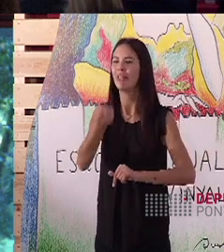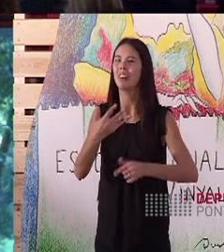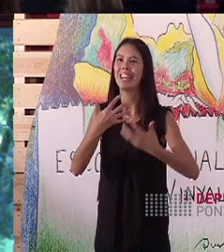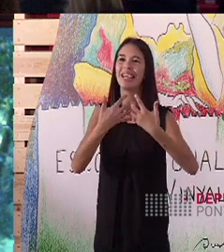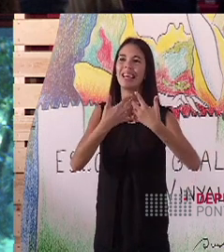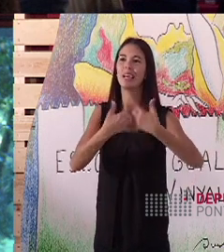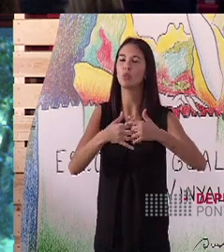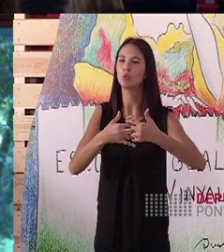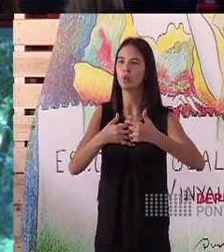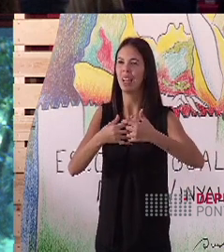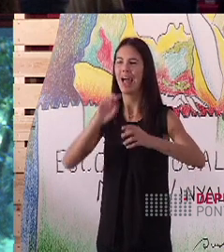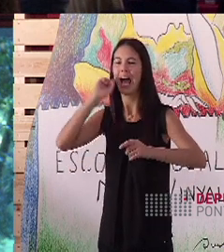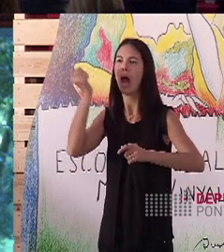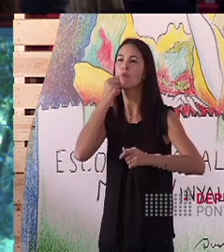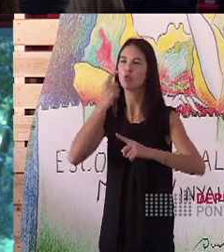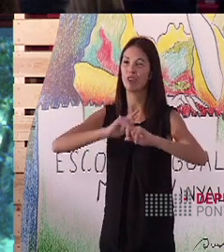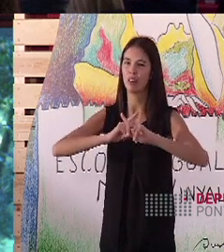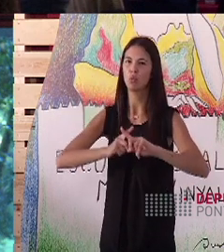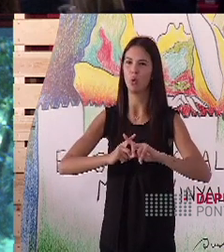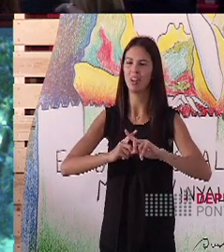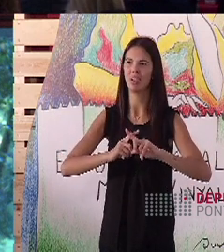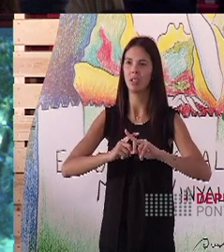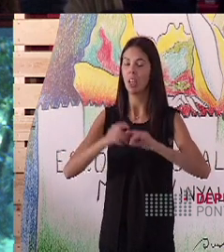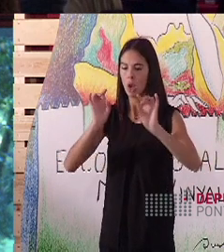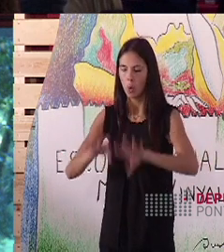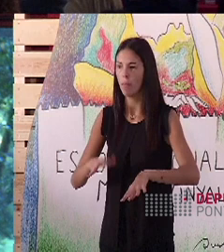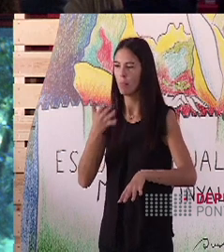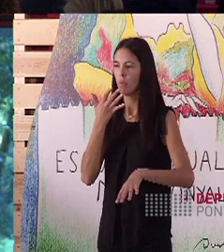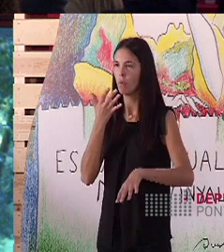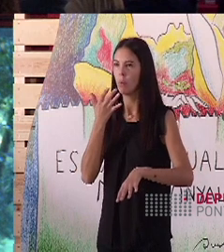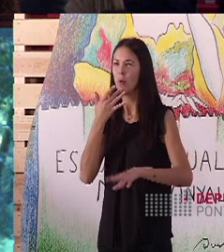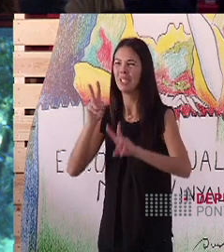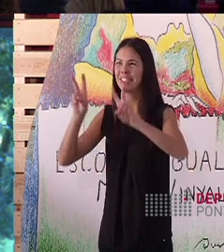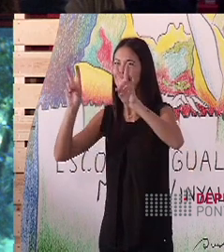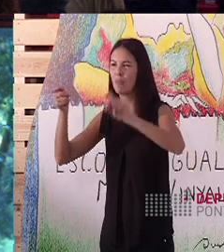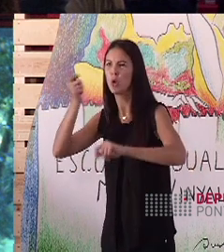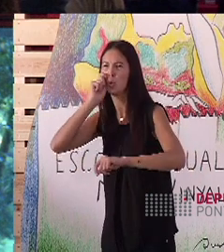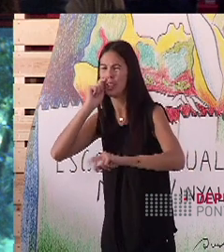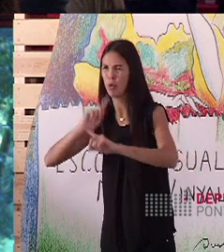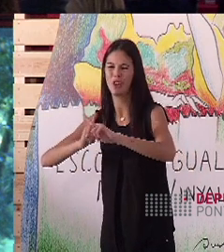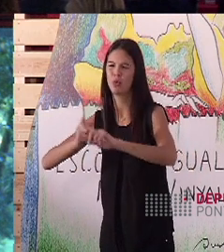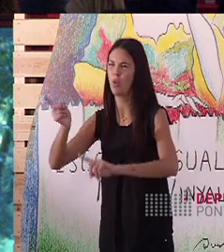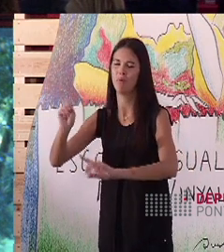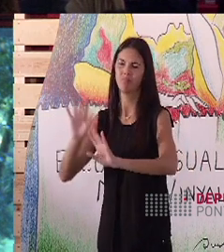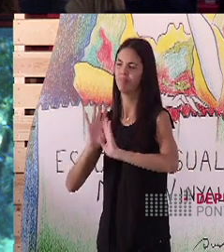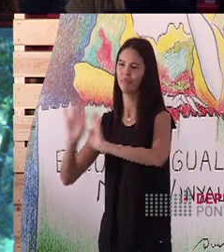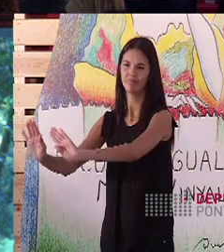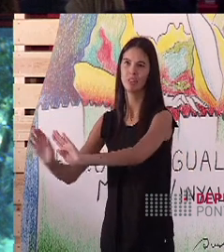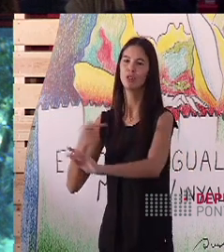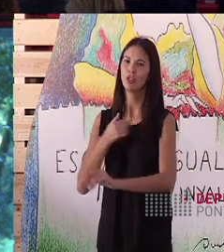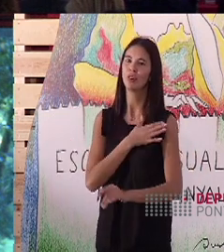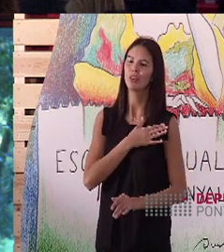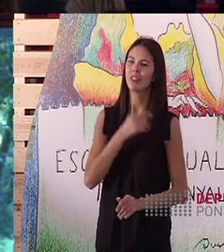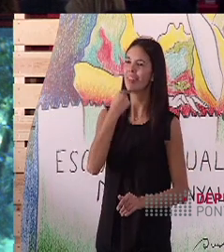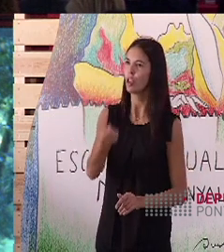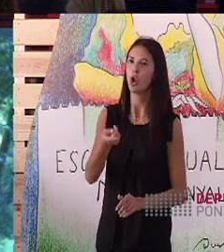de la explotación sexual. Igual que no quiero hablar más de turismo sexual, sino que prefiero hablar de